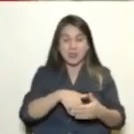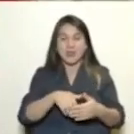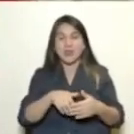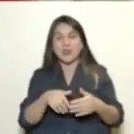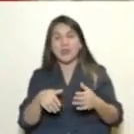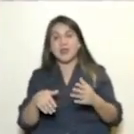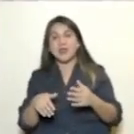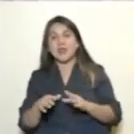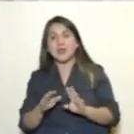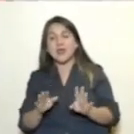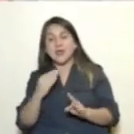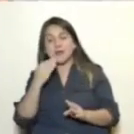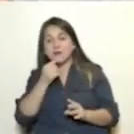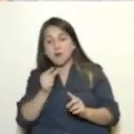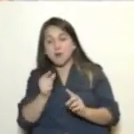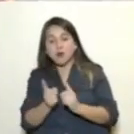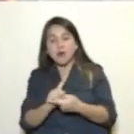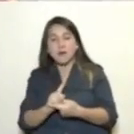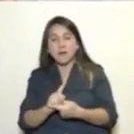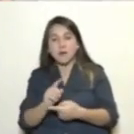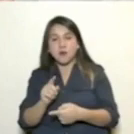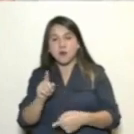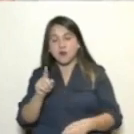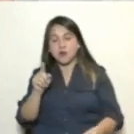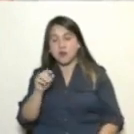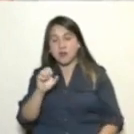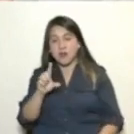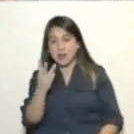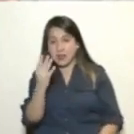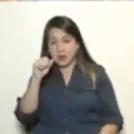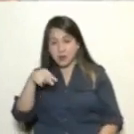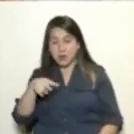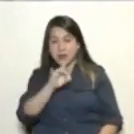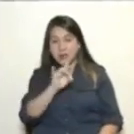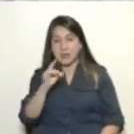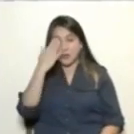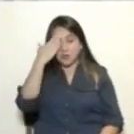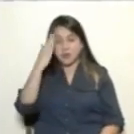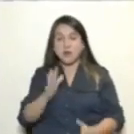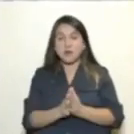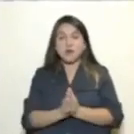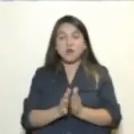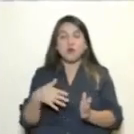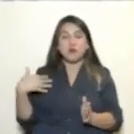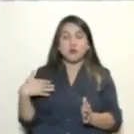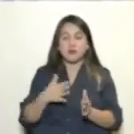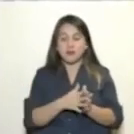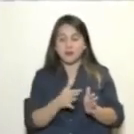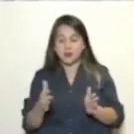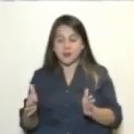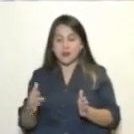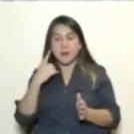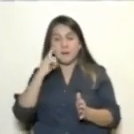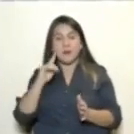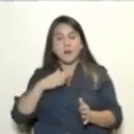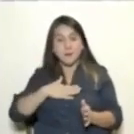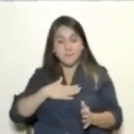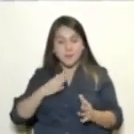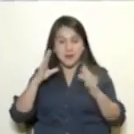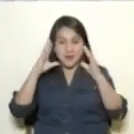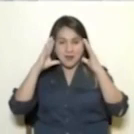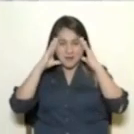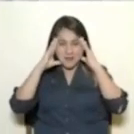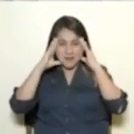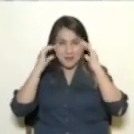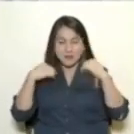de Elwin, son 500 días muy importantes, pero que de mi punto de vista, mi cabeza, mi modo de